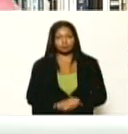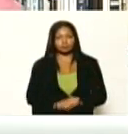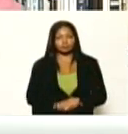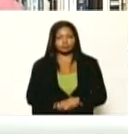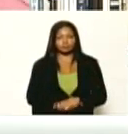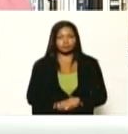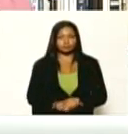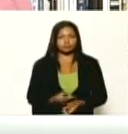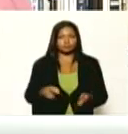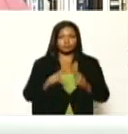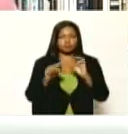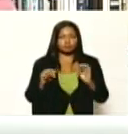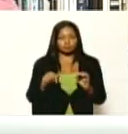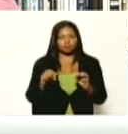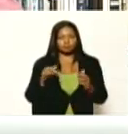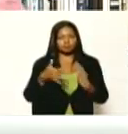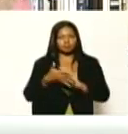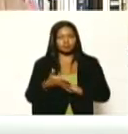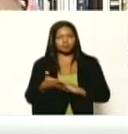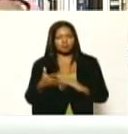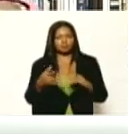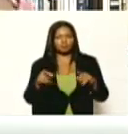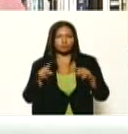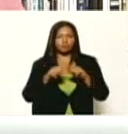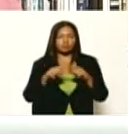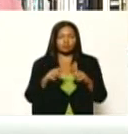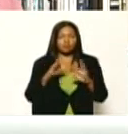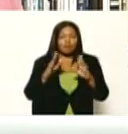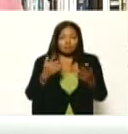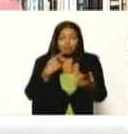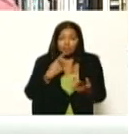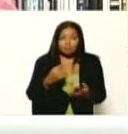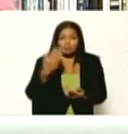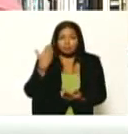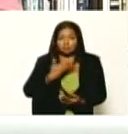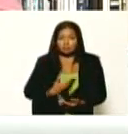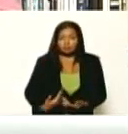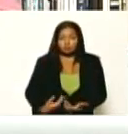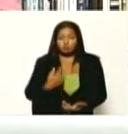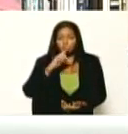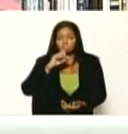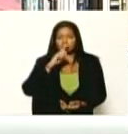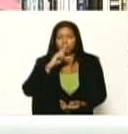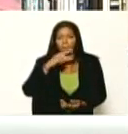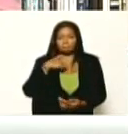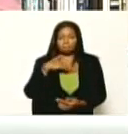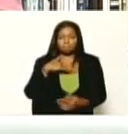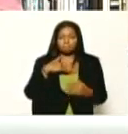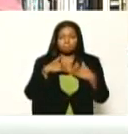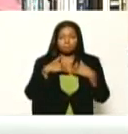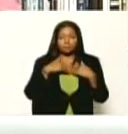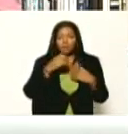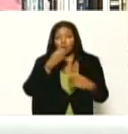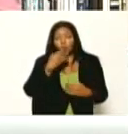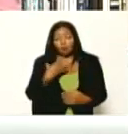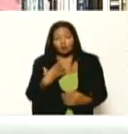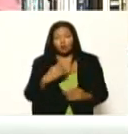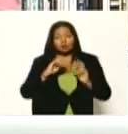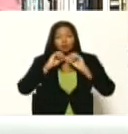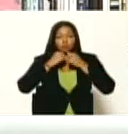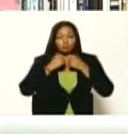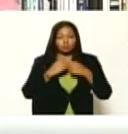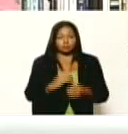esta. Pues me emocionó, me cortó el habla. Ajá, diga, presidente, y yo me quedé callado. Y bueno, Aristóbulo,